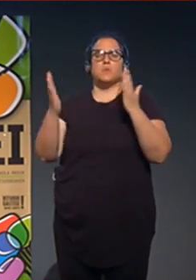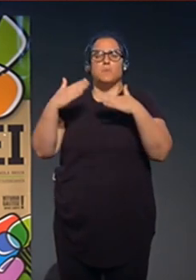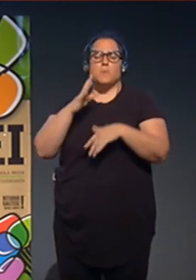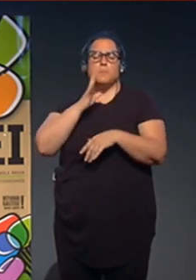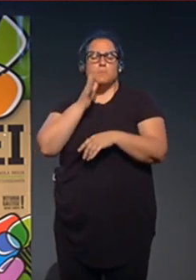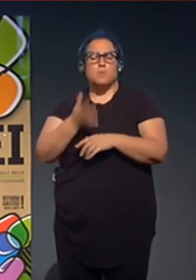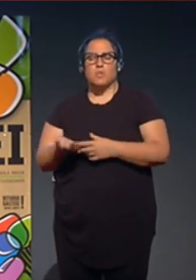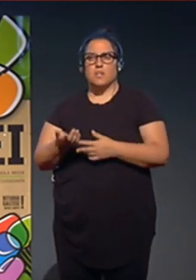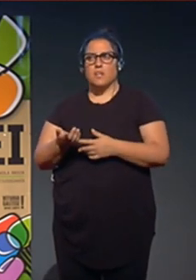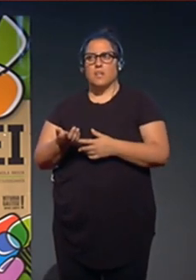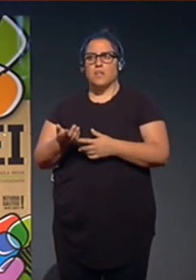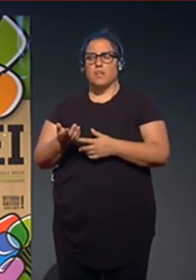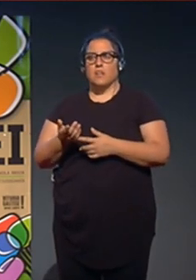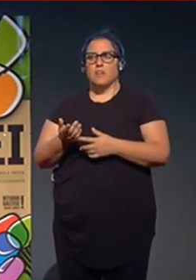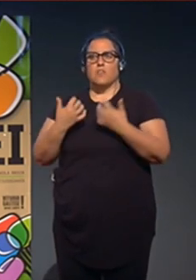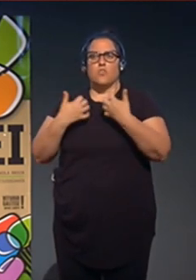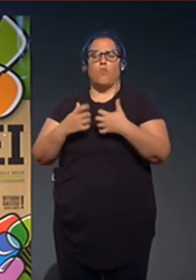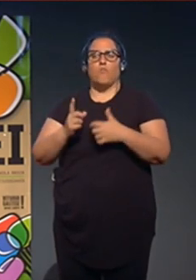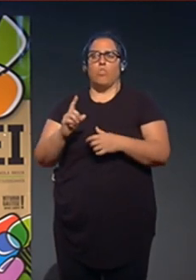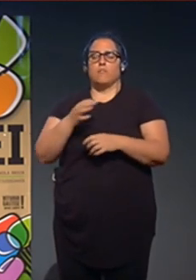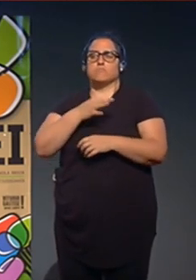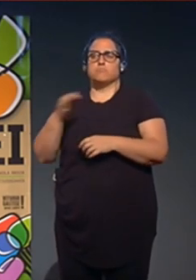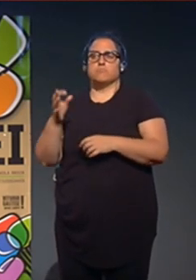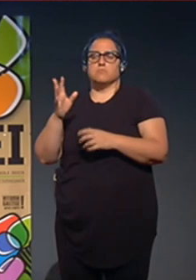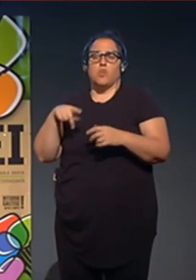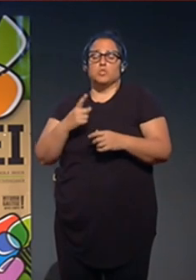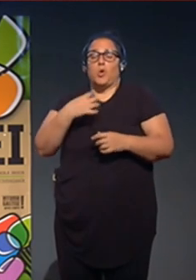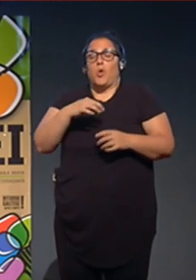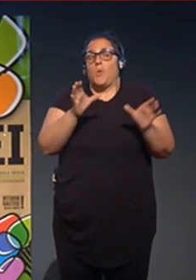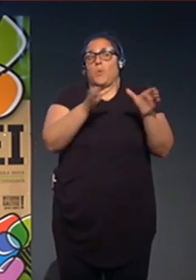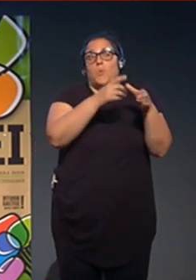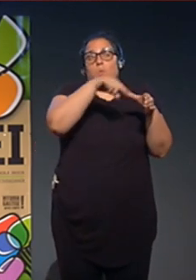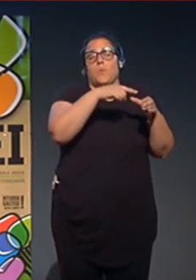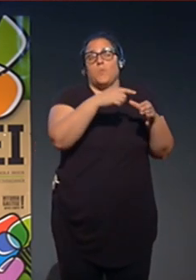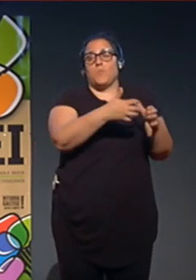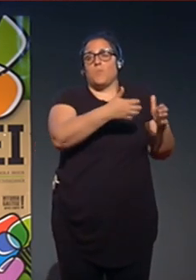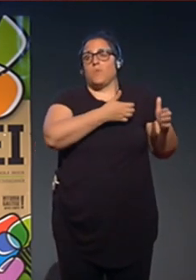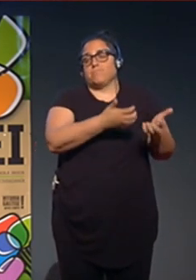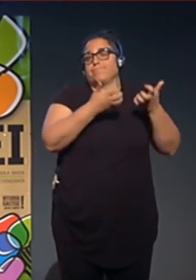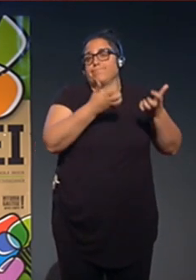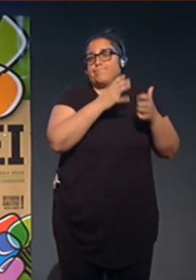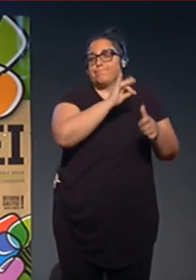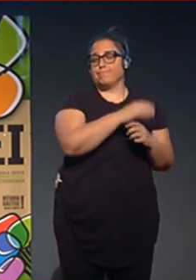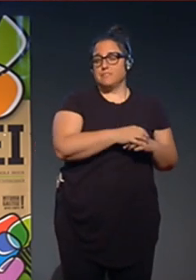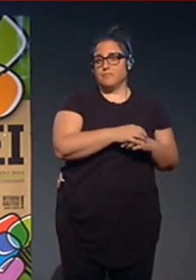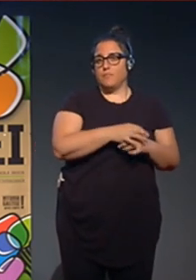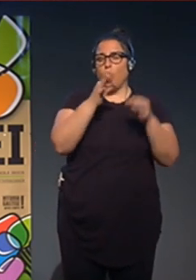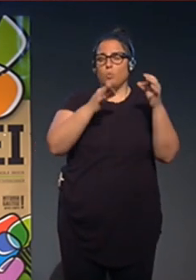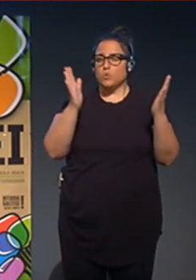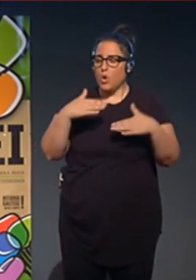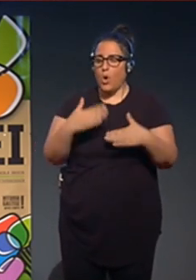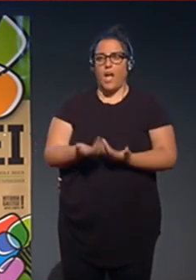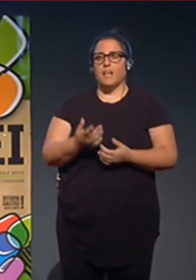es eficiente excepto para unos cuantos no es justo no es saludable pues